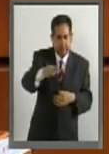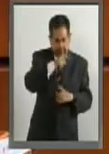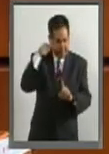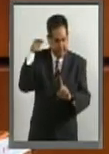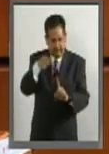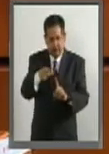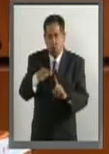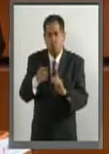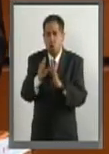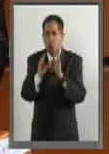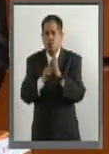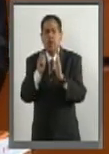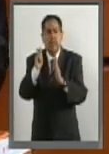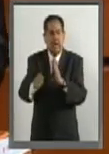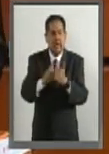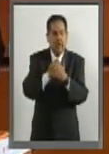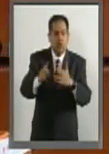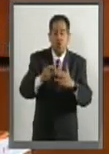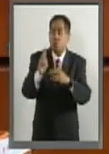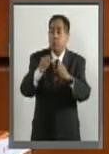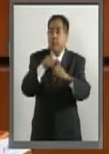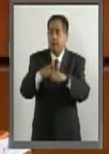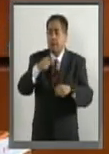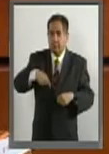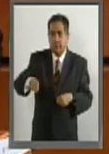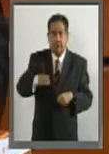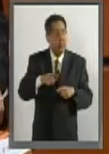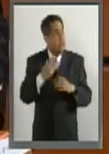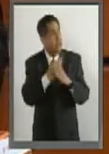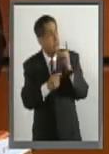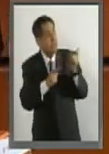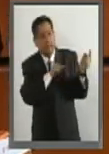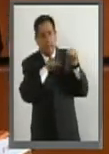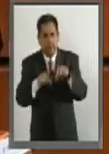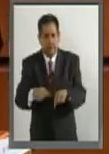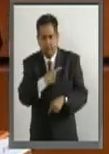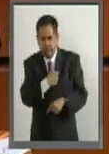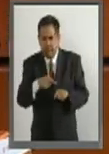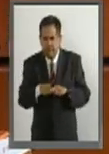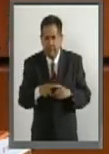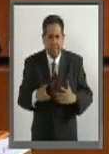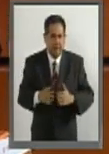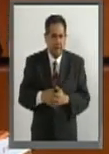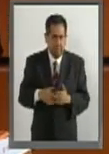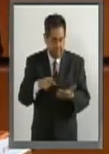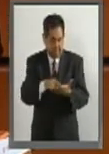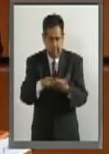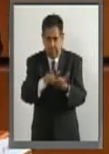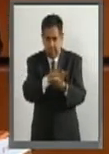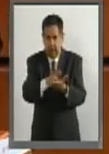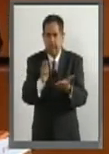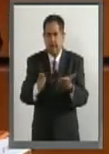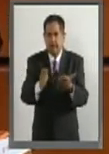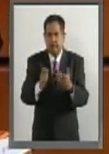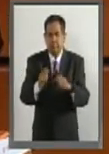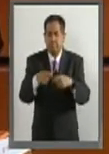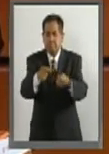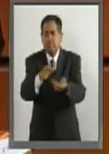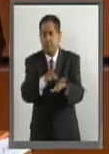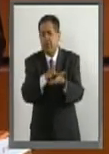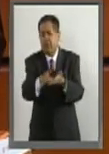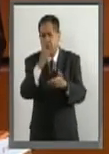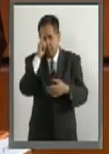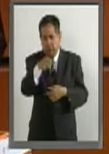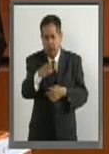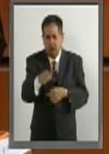jurídico los derechos universales de nuestros hermanos migrantes. Una reforma que reconozca su derecho a la certificación